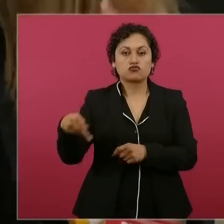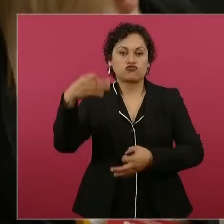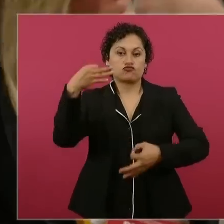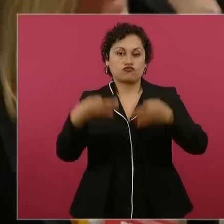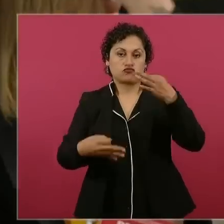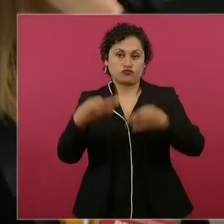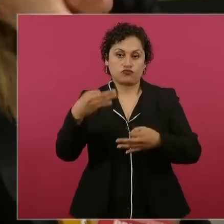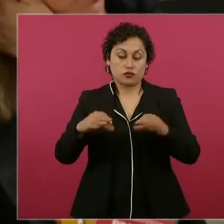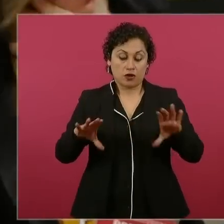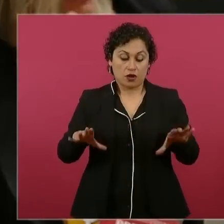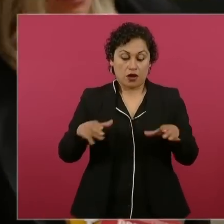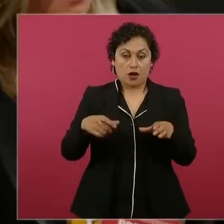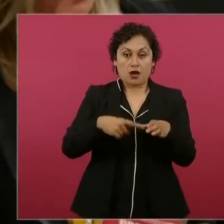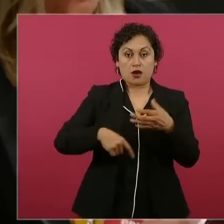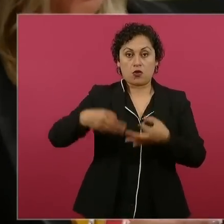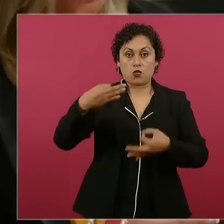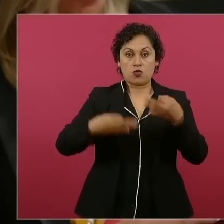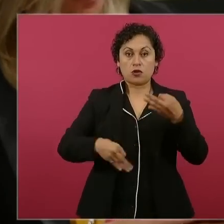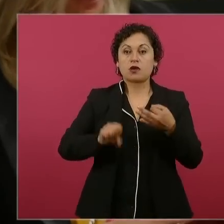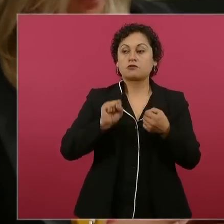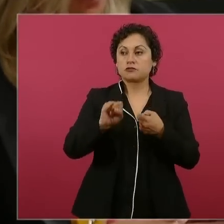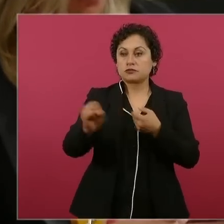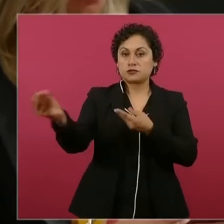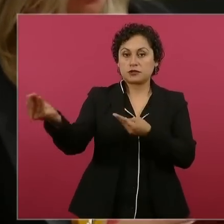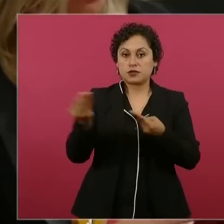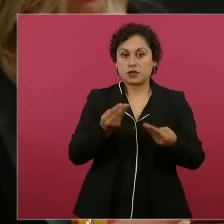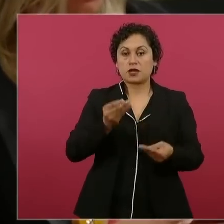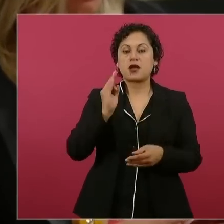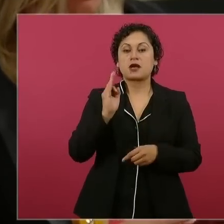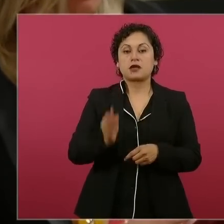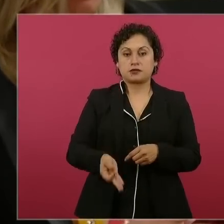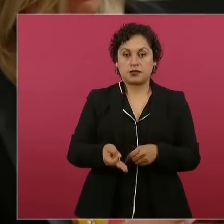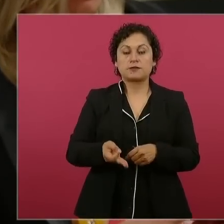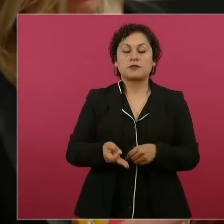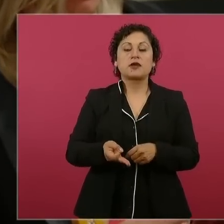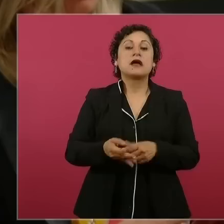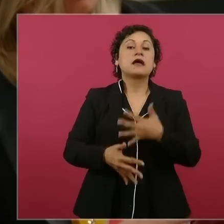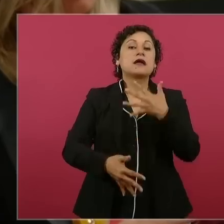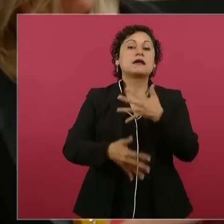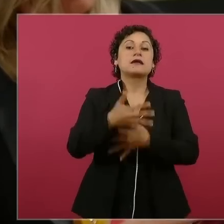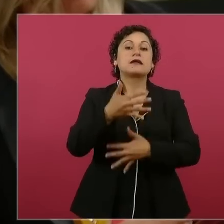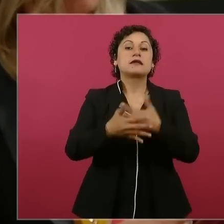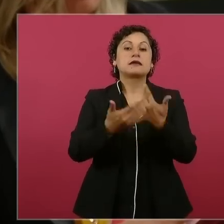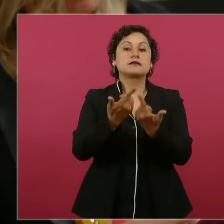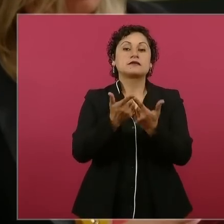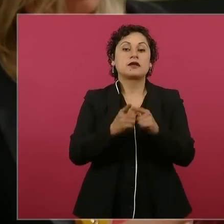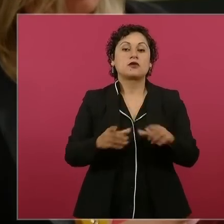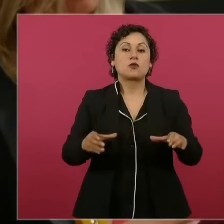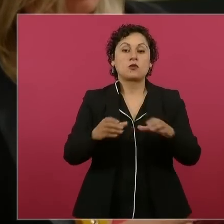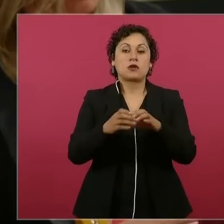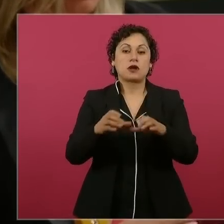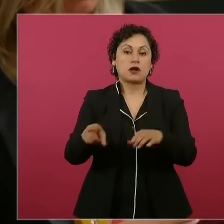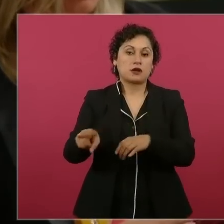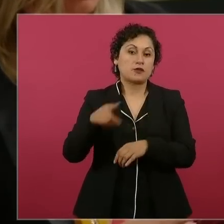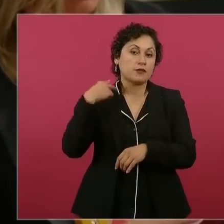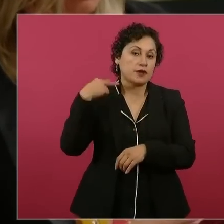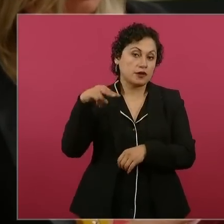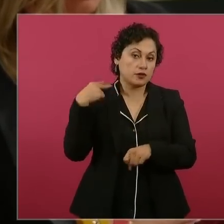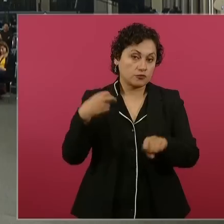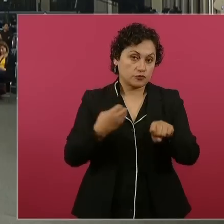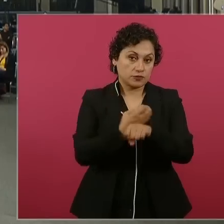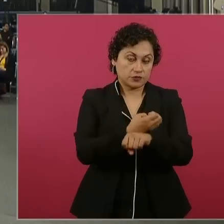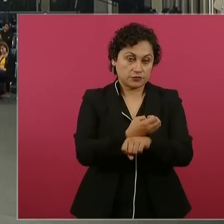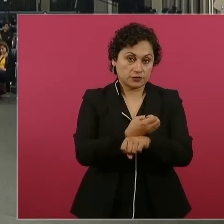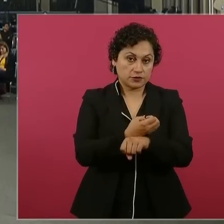juzgado admitió esta figura, el 15º distrito en el estado de Veracruz. Presidente,